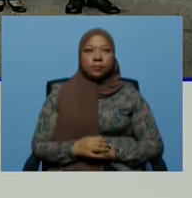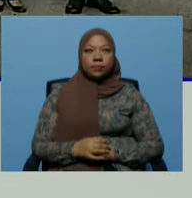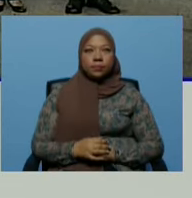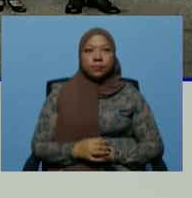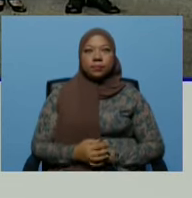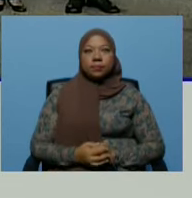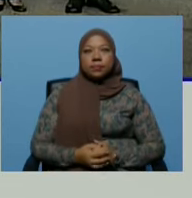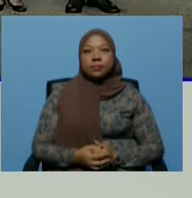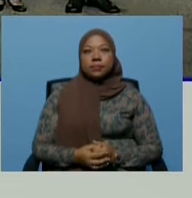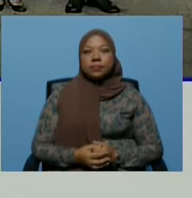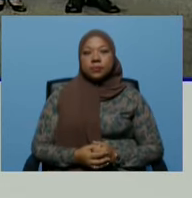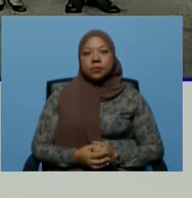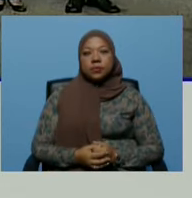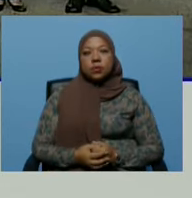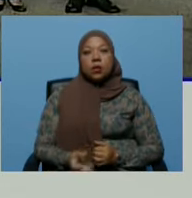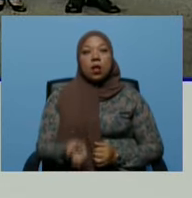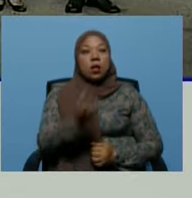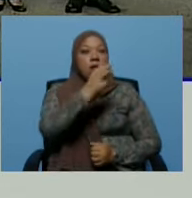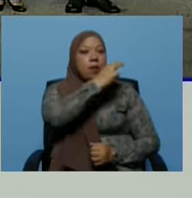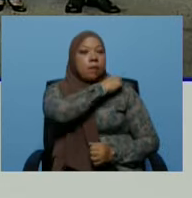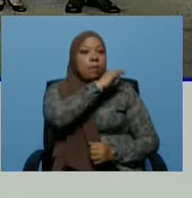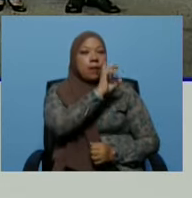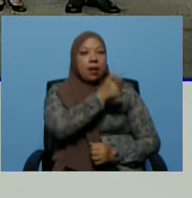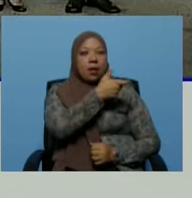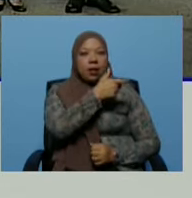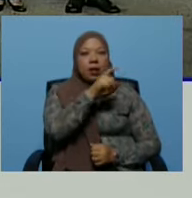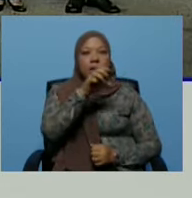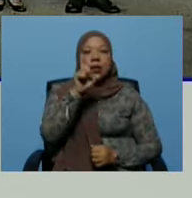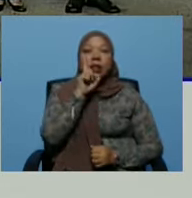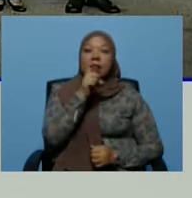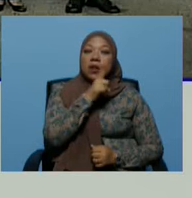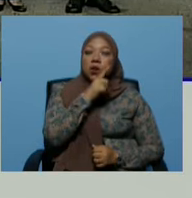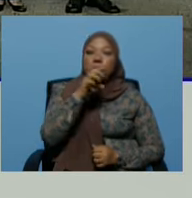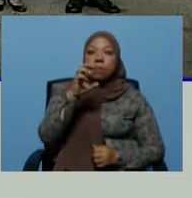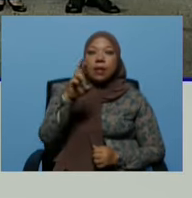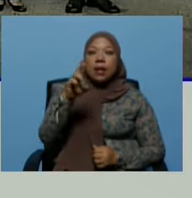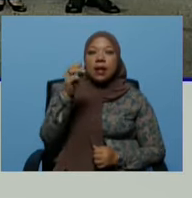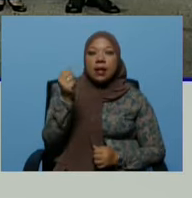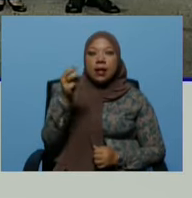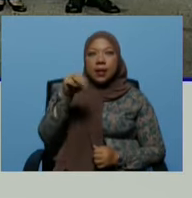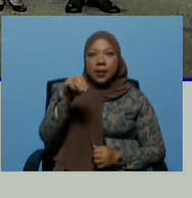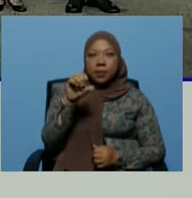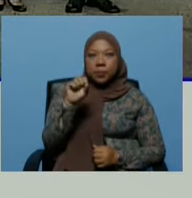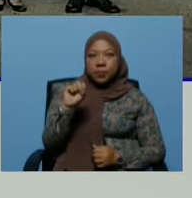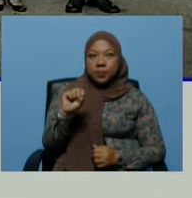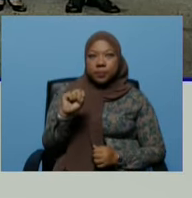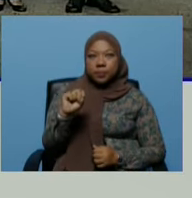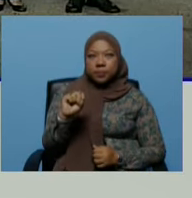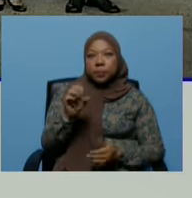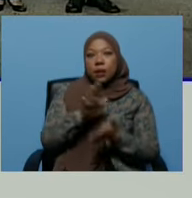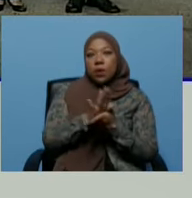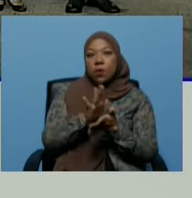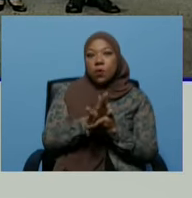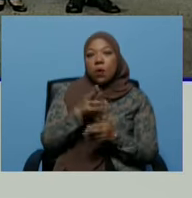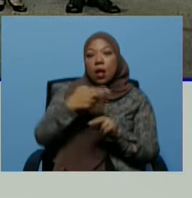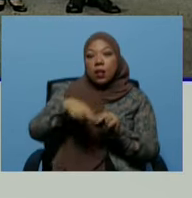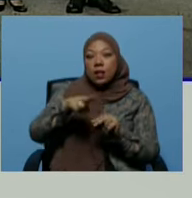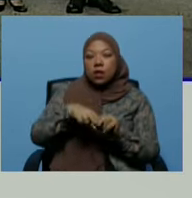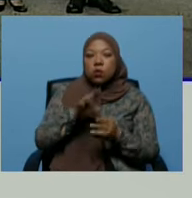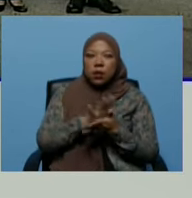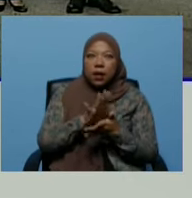General Ramos Irisa, estar pensando en la estabilidad emocional de los niños.